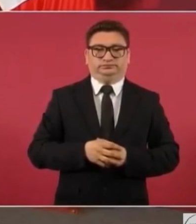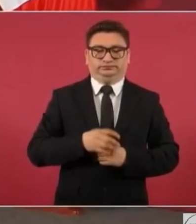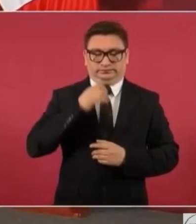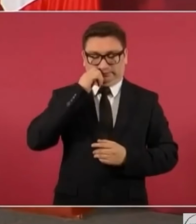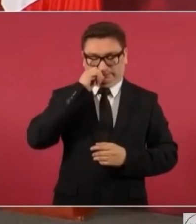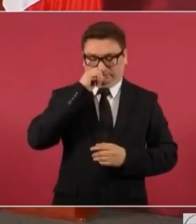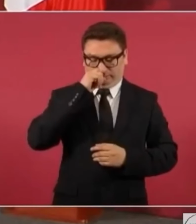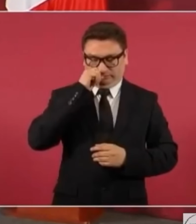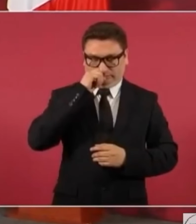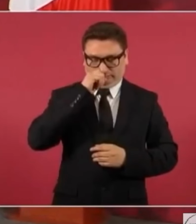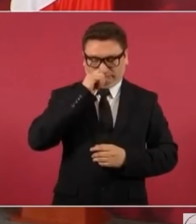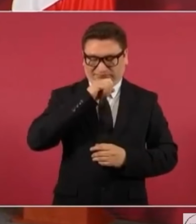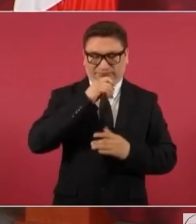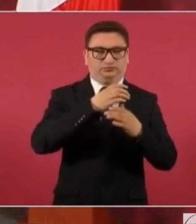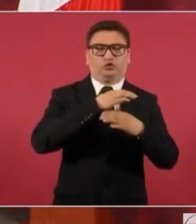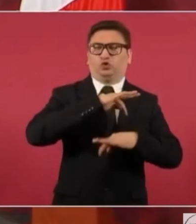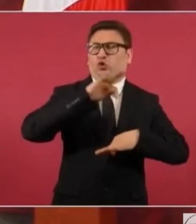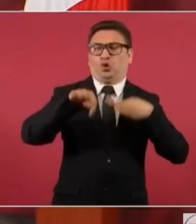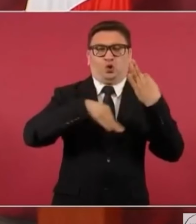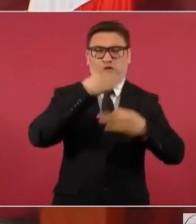Es de dominio público que